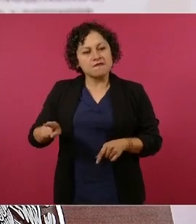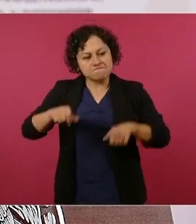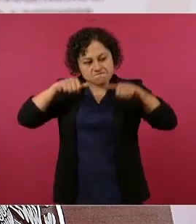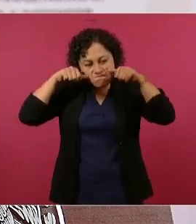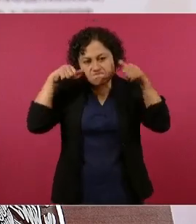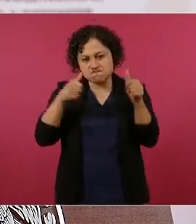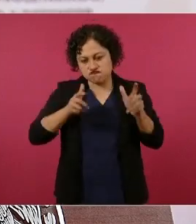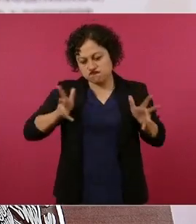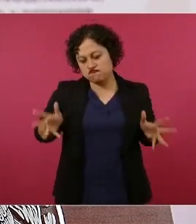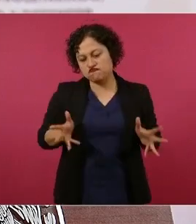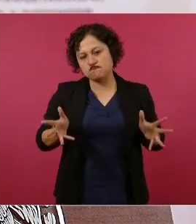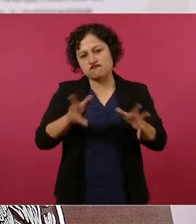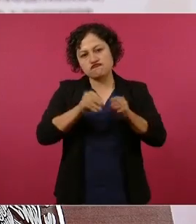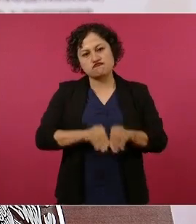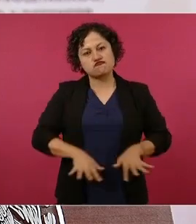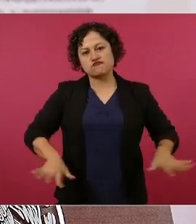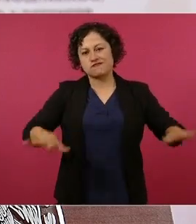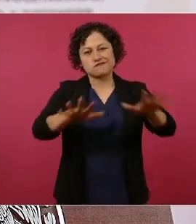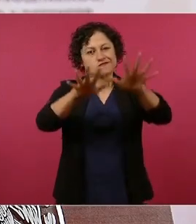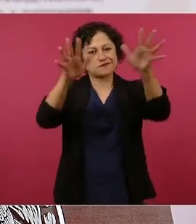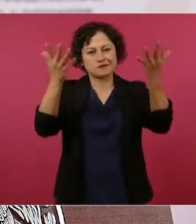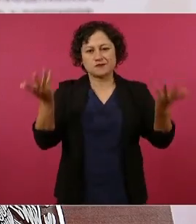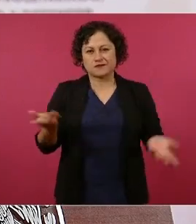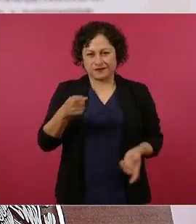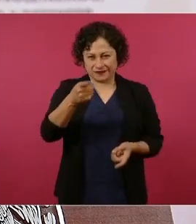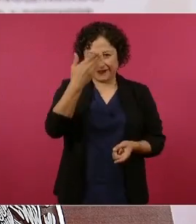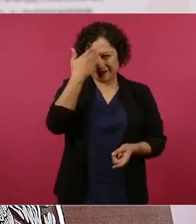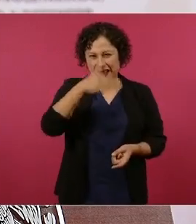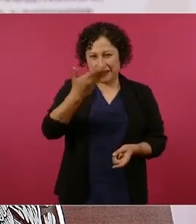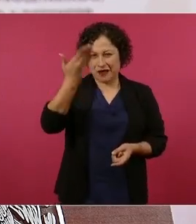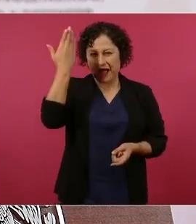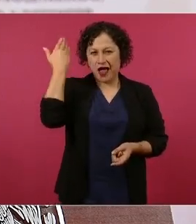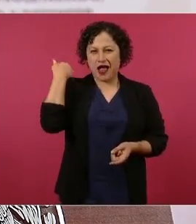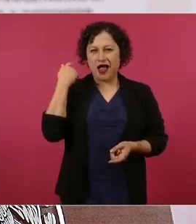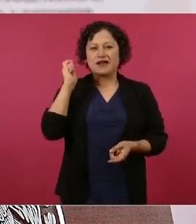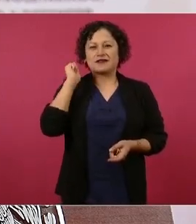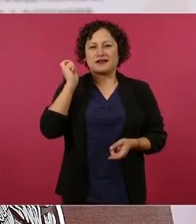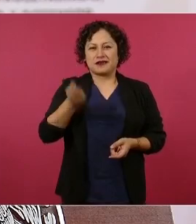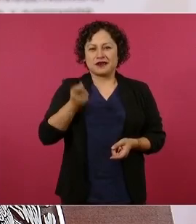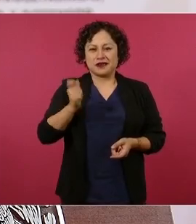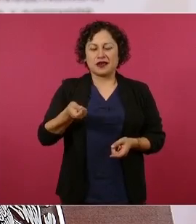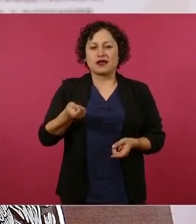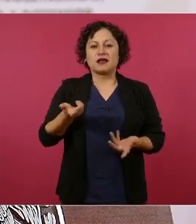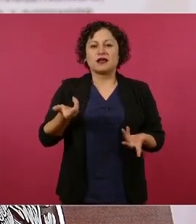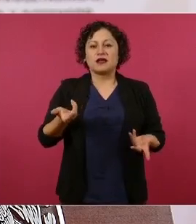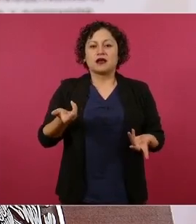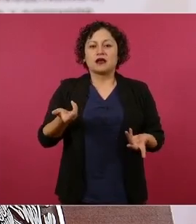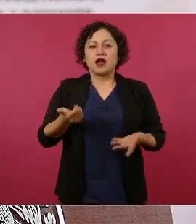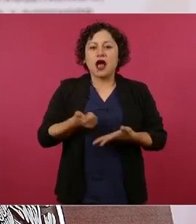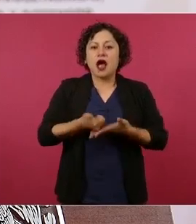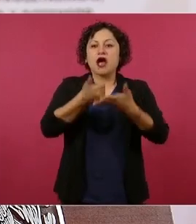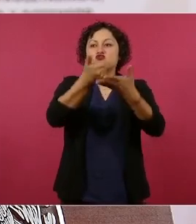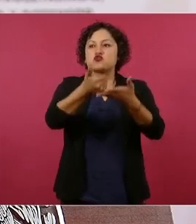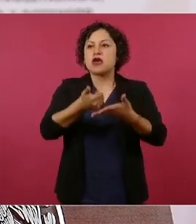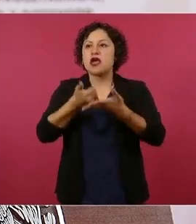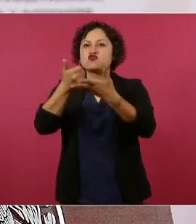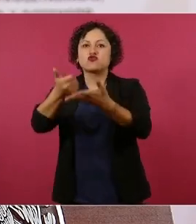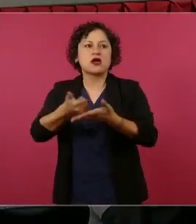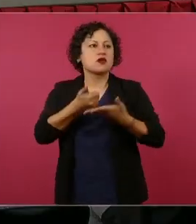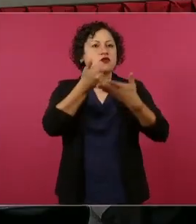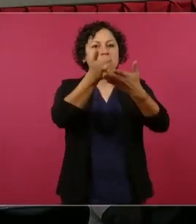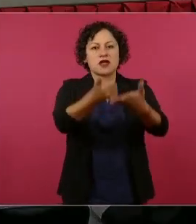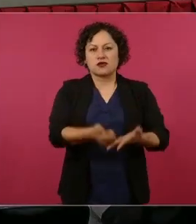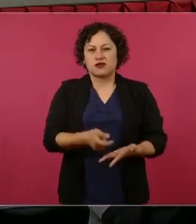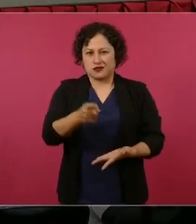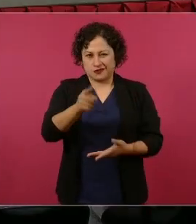cruciales en que se necesitaba todo el apoyo de la electricidad para no paralizar al país, como sucedió en Texas, como